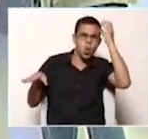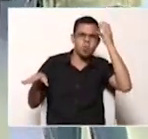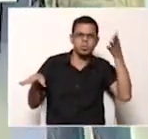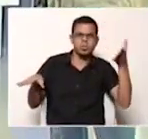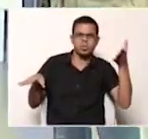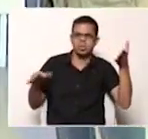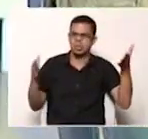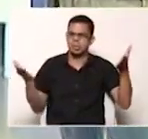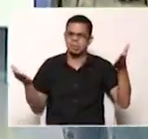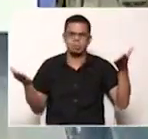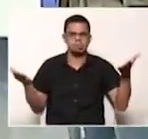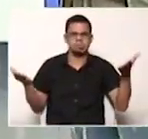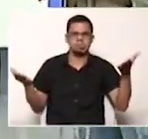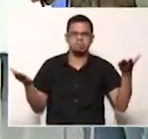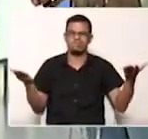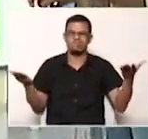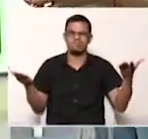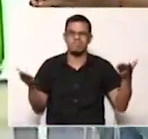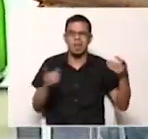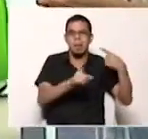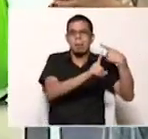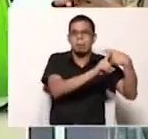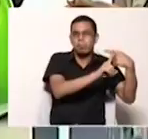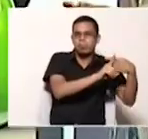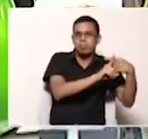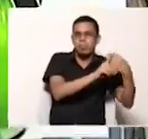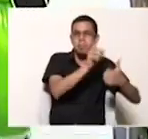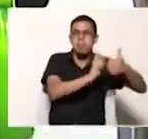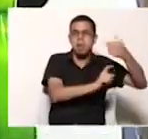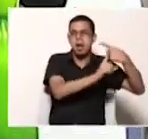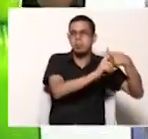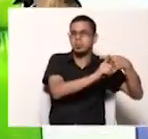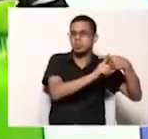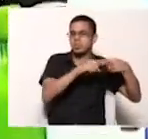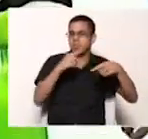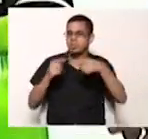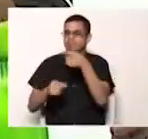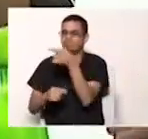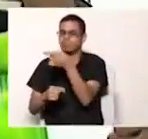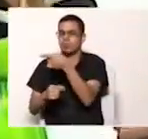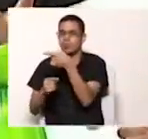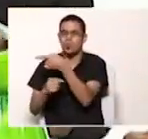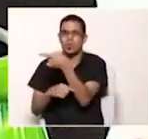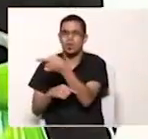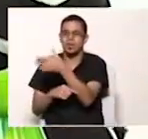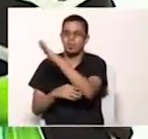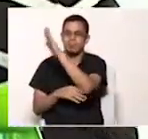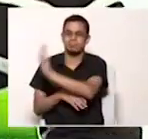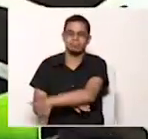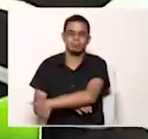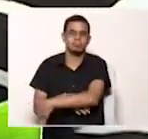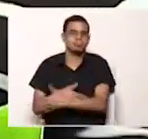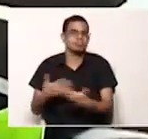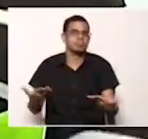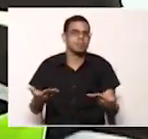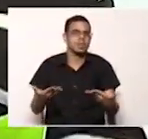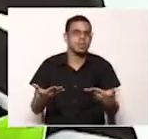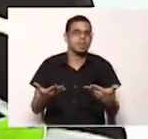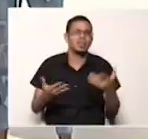más conciencia y menos contaminación, para que no tengamos, suframos esos cambios bruscos que nos están afectando.